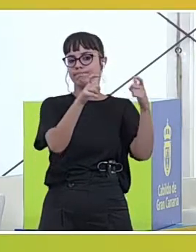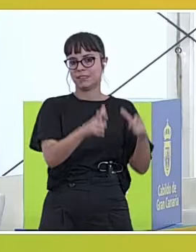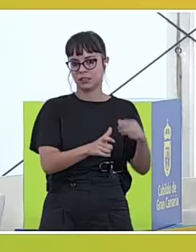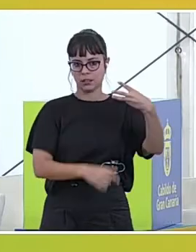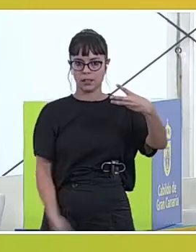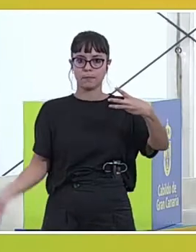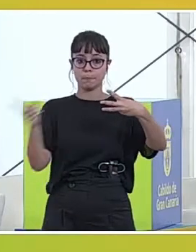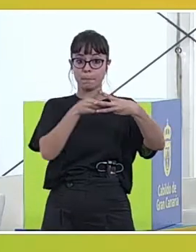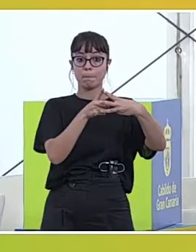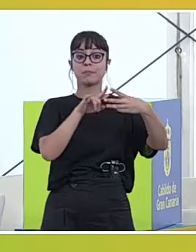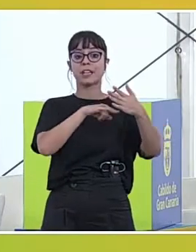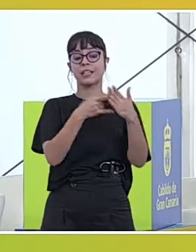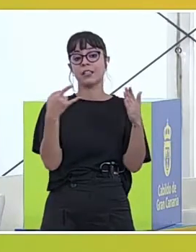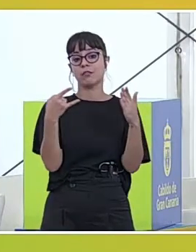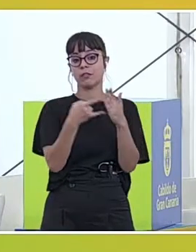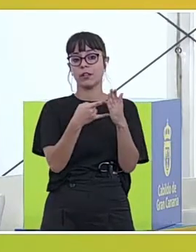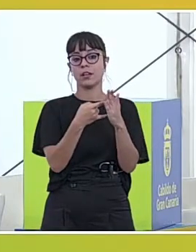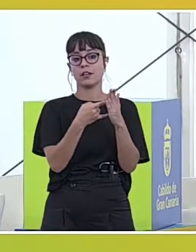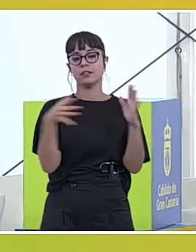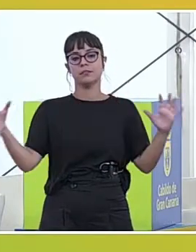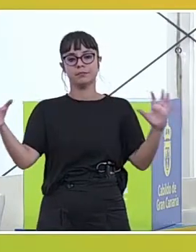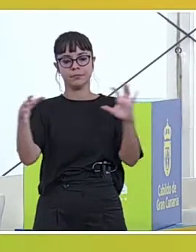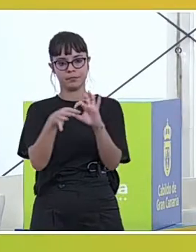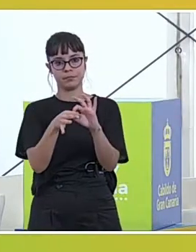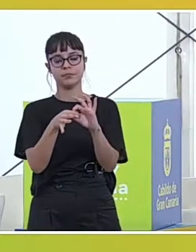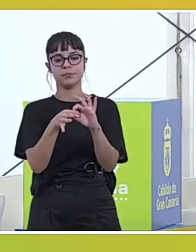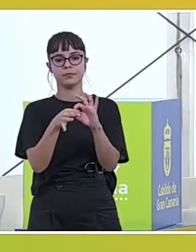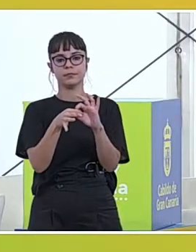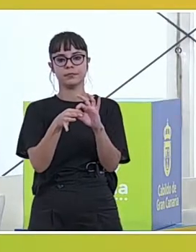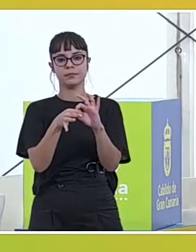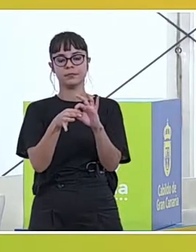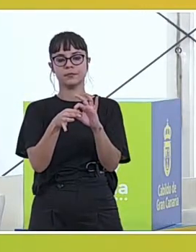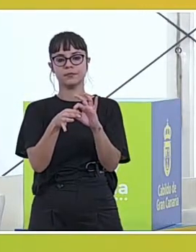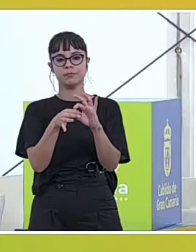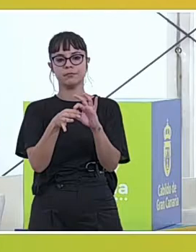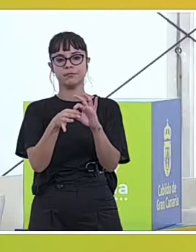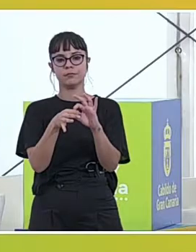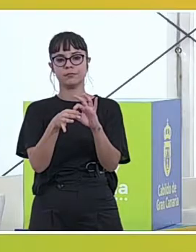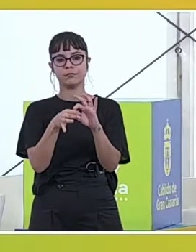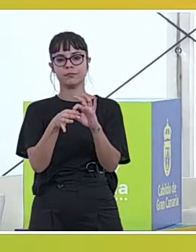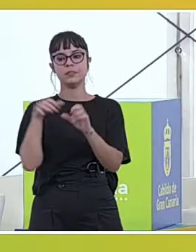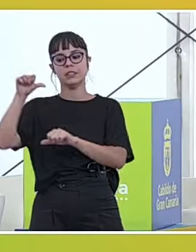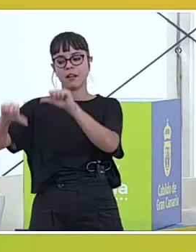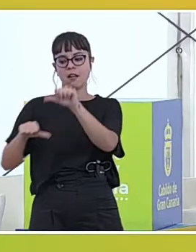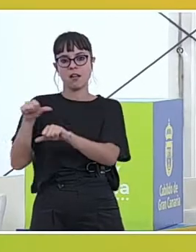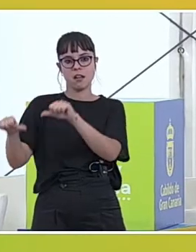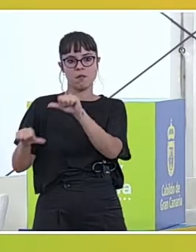grupos de las tecnologías que se dedican o que están enfocadas a la recuperación de productos químicos,